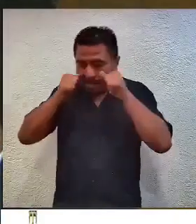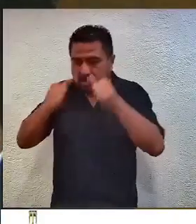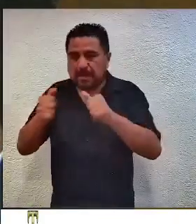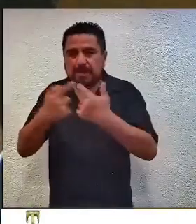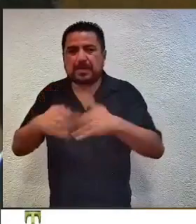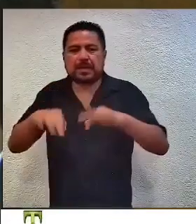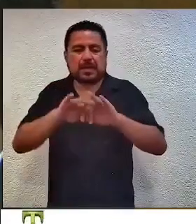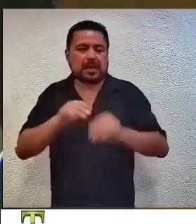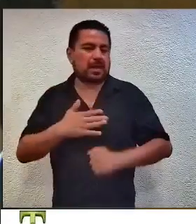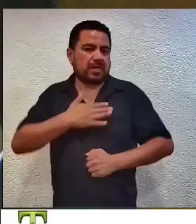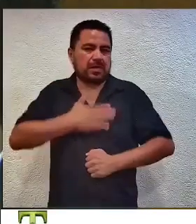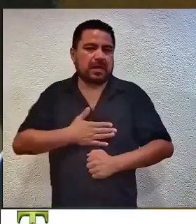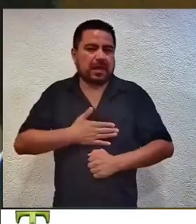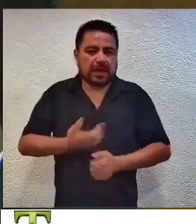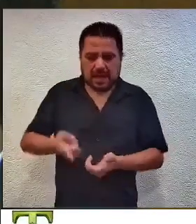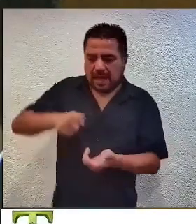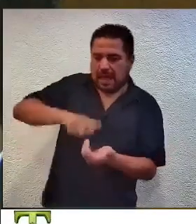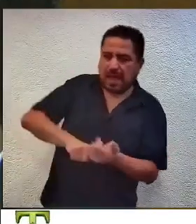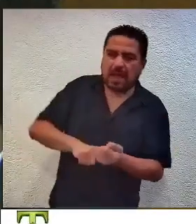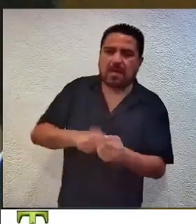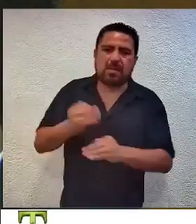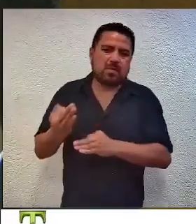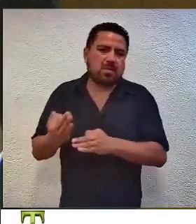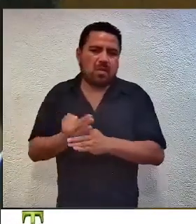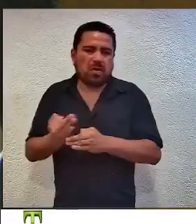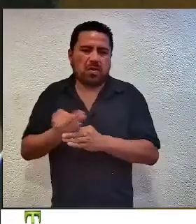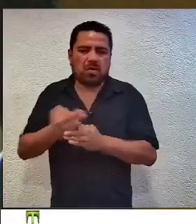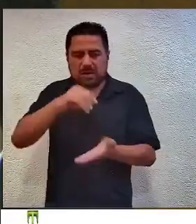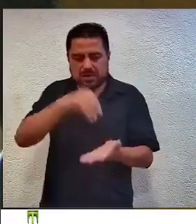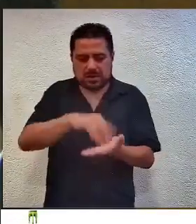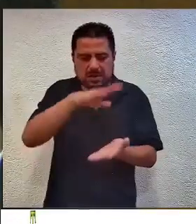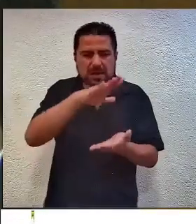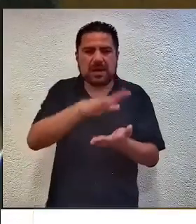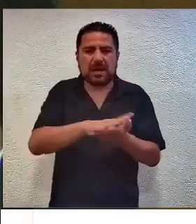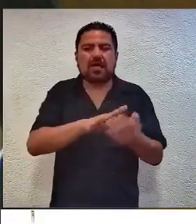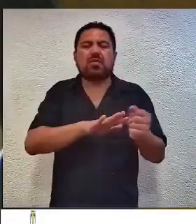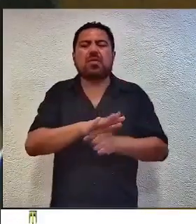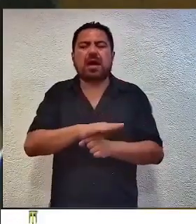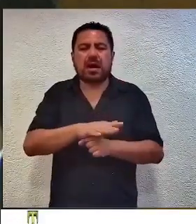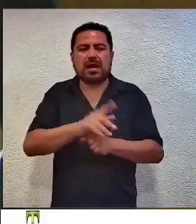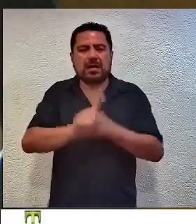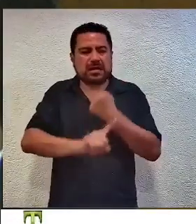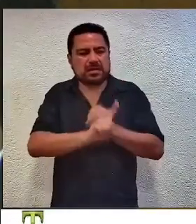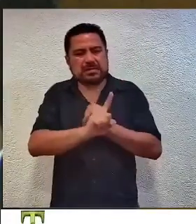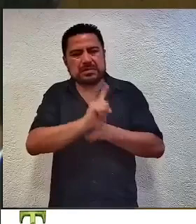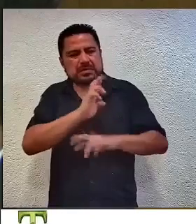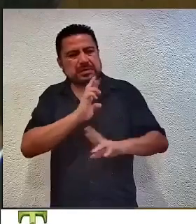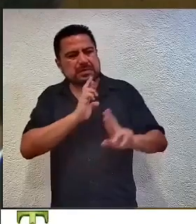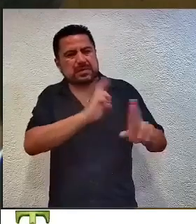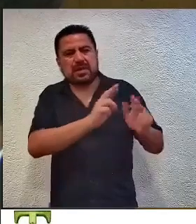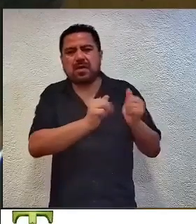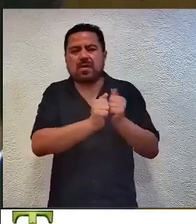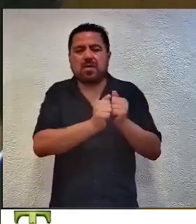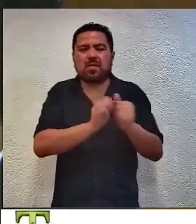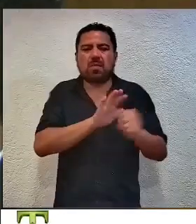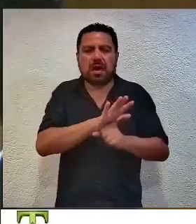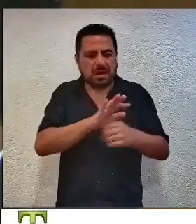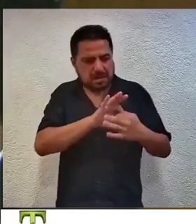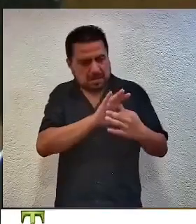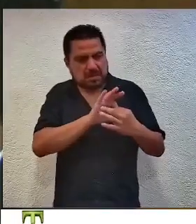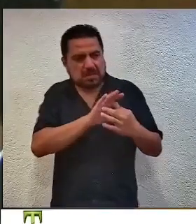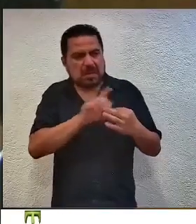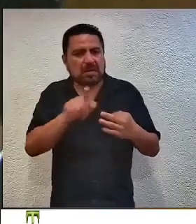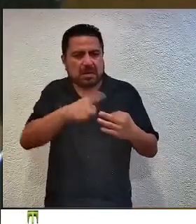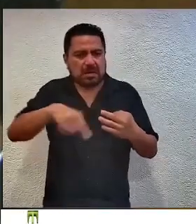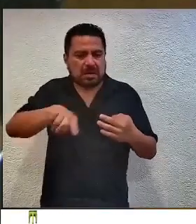principios democráticos en la vida interna de Morena, establecer mecanismos para la solución de controversias mediante la conciliación y el